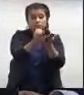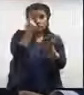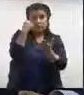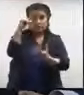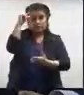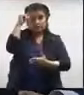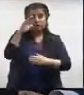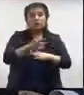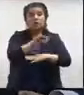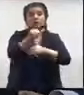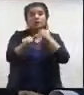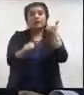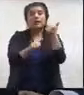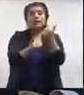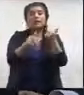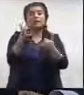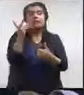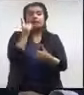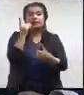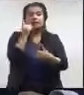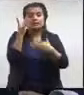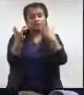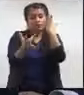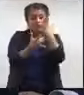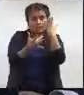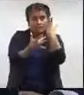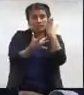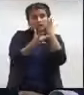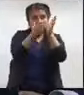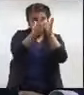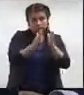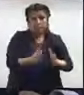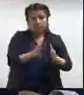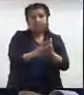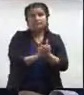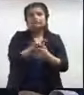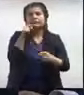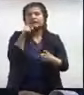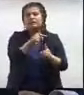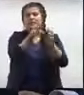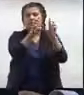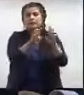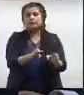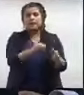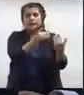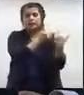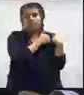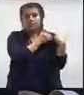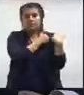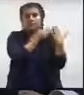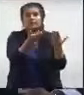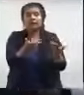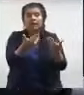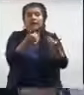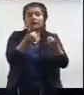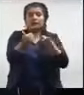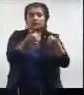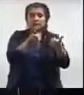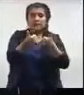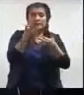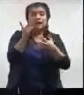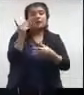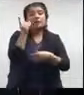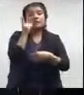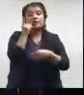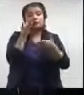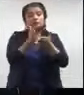Subdirección General Técnica. El Subdirector General Técnico es responsable de la administración de las direcciones